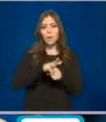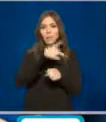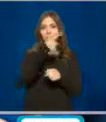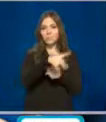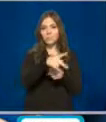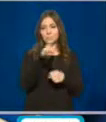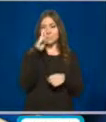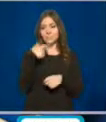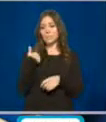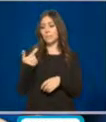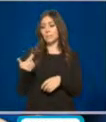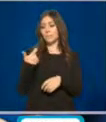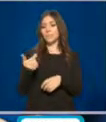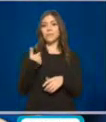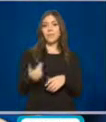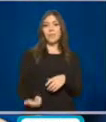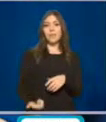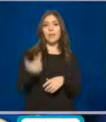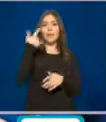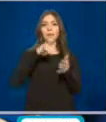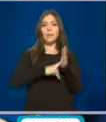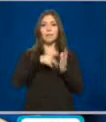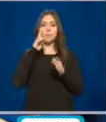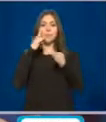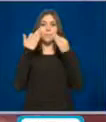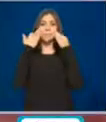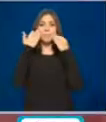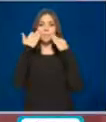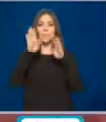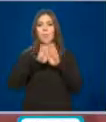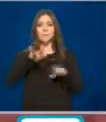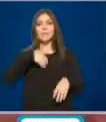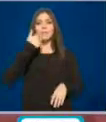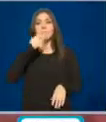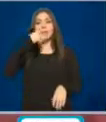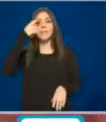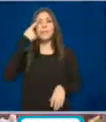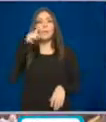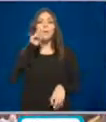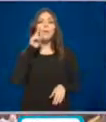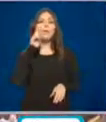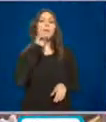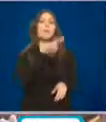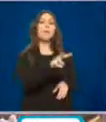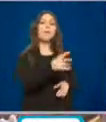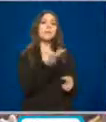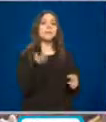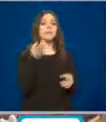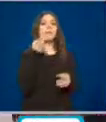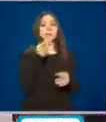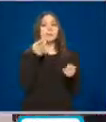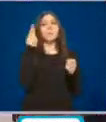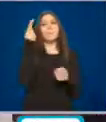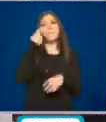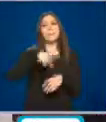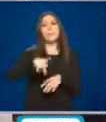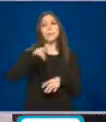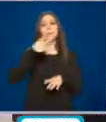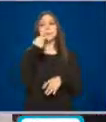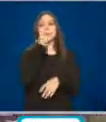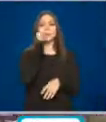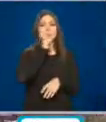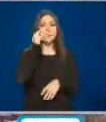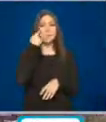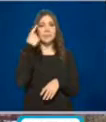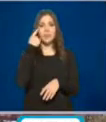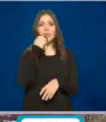pertenezco por traer X o Y reloj que puede representar algo para la mujer, dependiendo de cuál sea el manejo. Pero en el caso del hombre